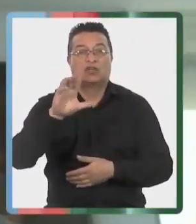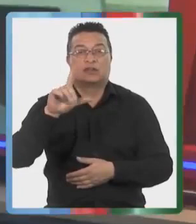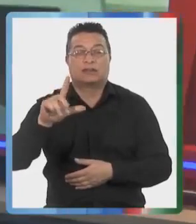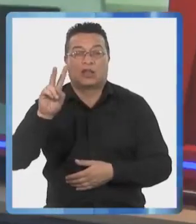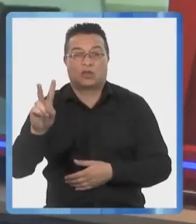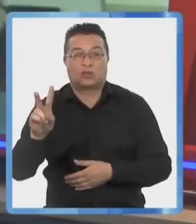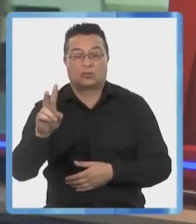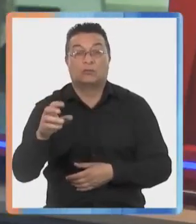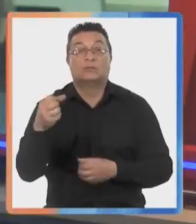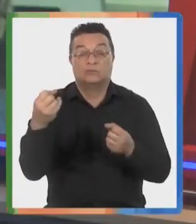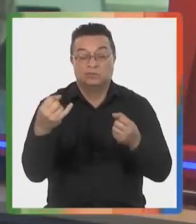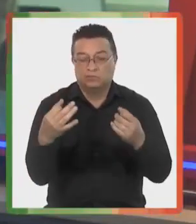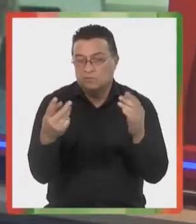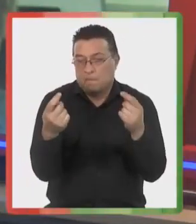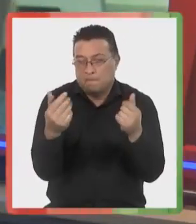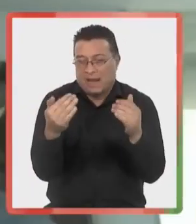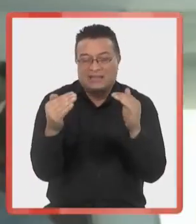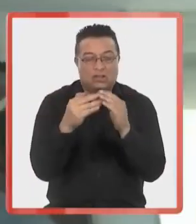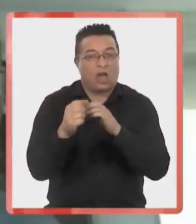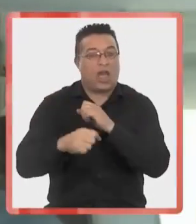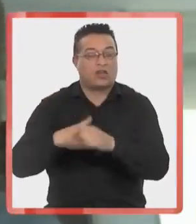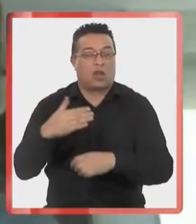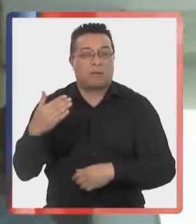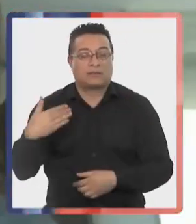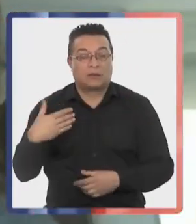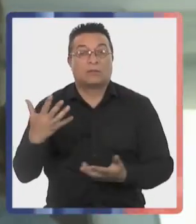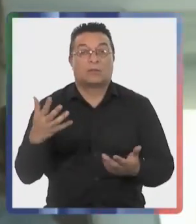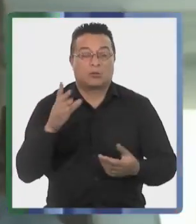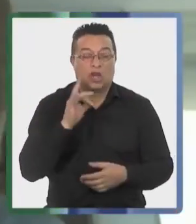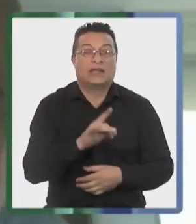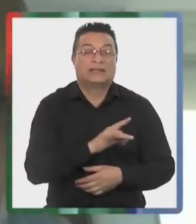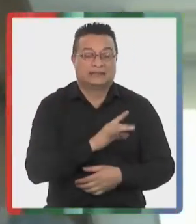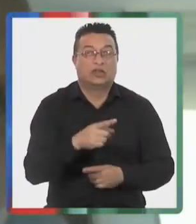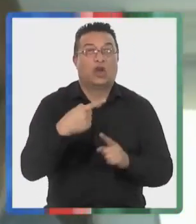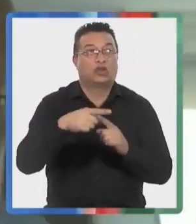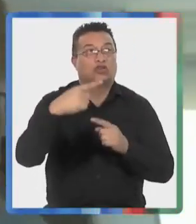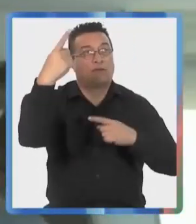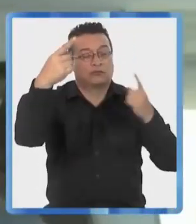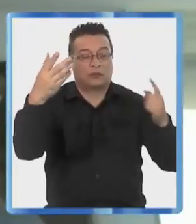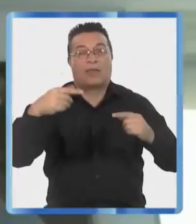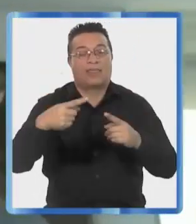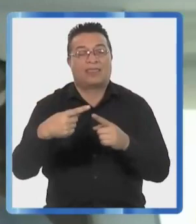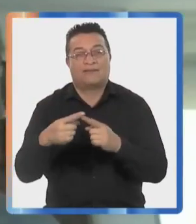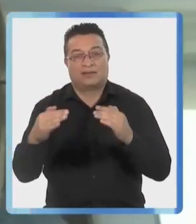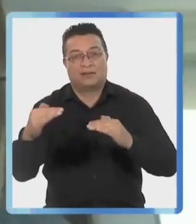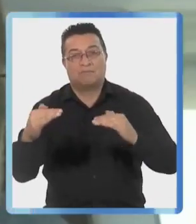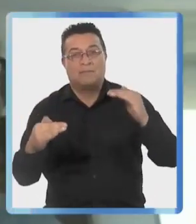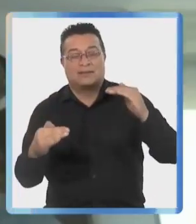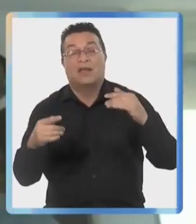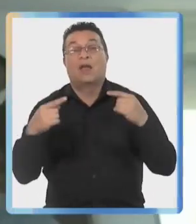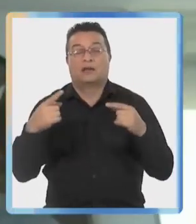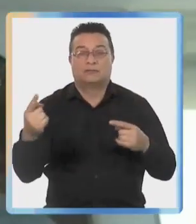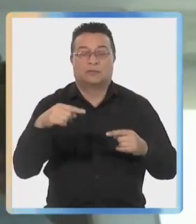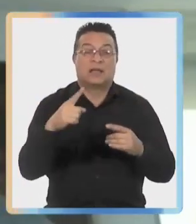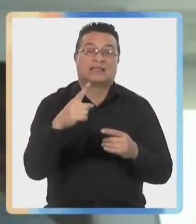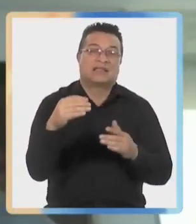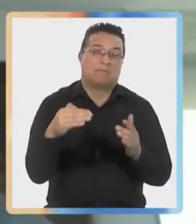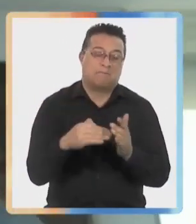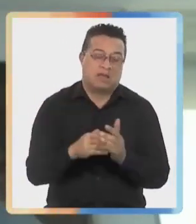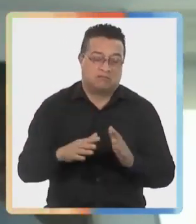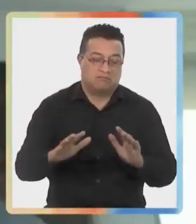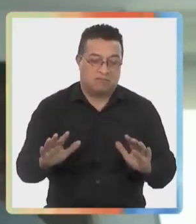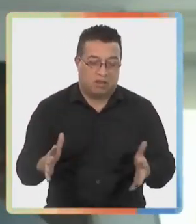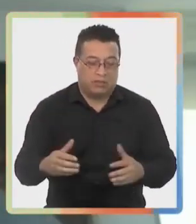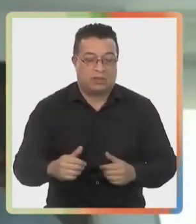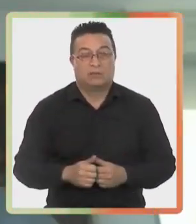15.150.572. Es un padrón bastante parecido al del año pasado. Obviamente no tiene los chilenos que están en el extranjero, ¿ya?, que se acercan a 100.000.